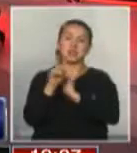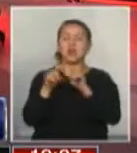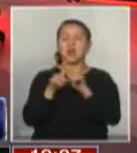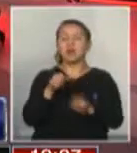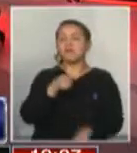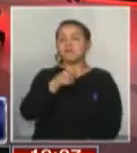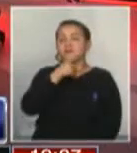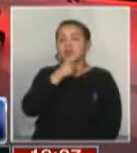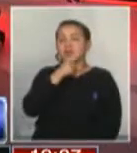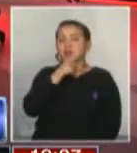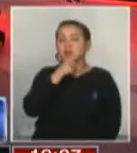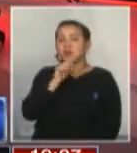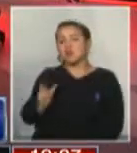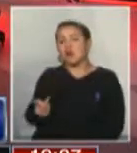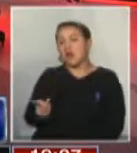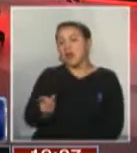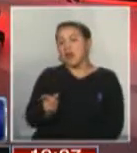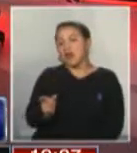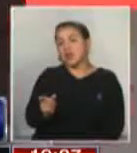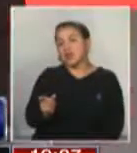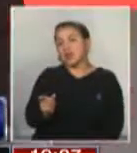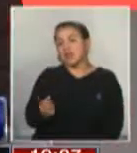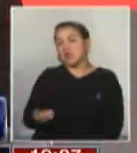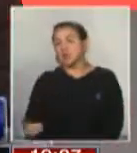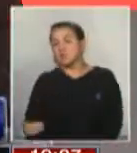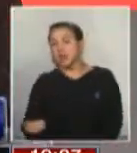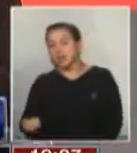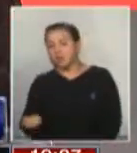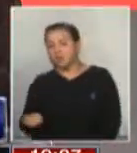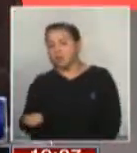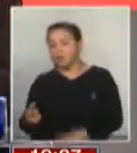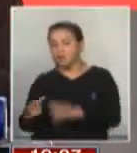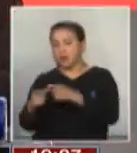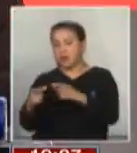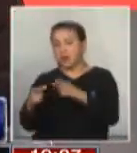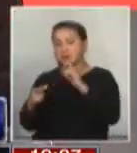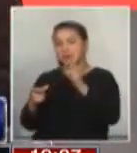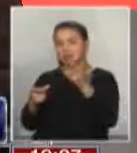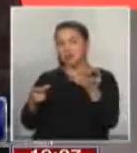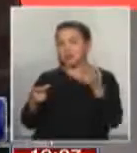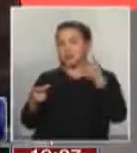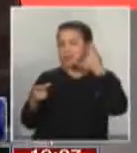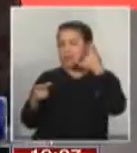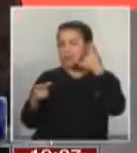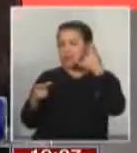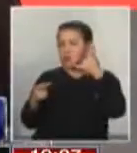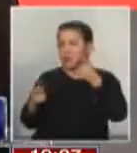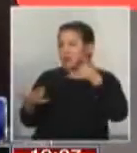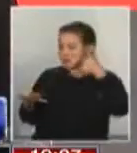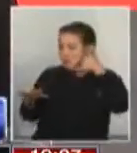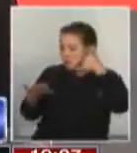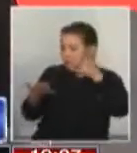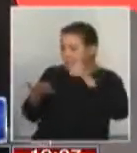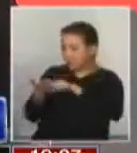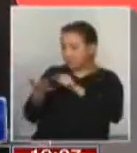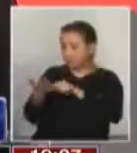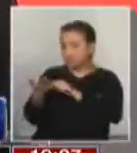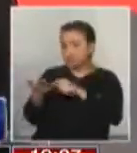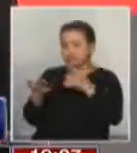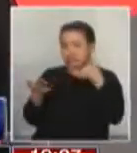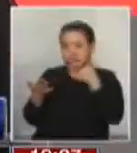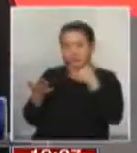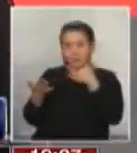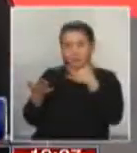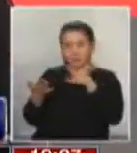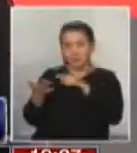carné de notas en un cajón de un velador y ese carnet tiene un número de teléfono y ese personaje llama de ese número y a partir de ahí